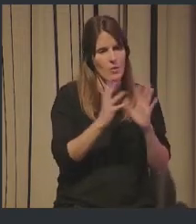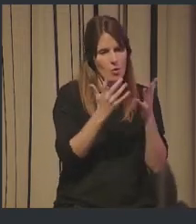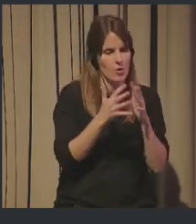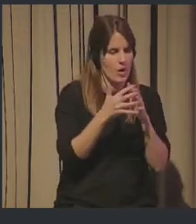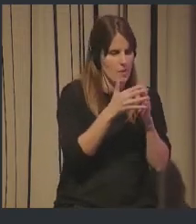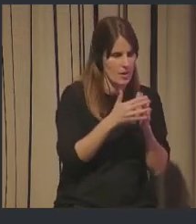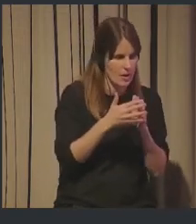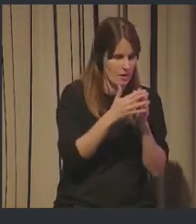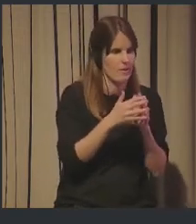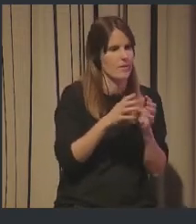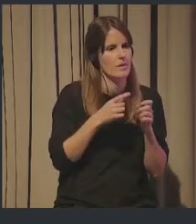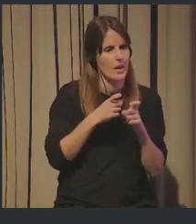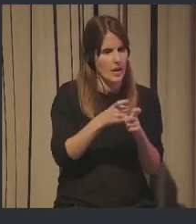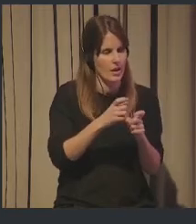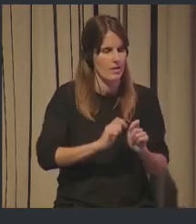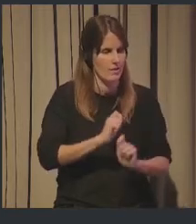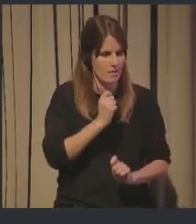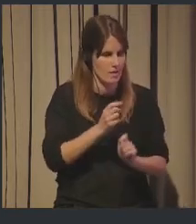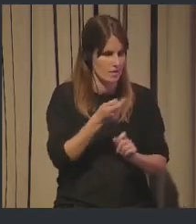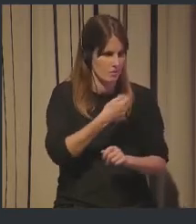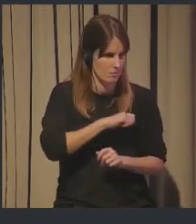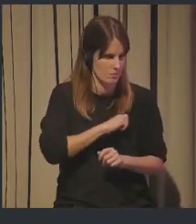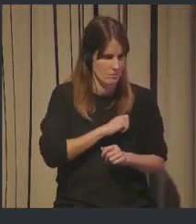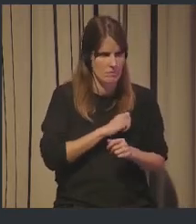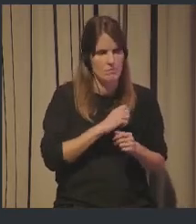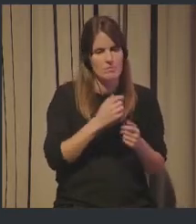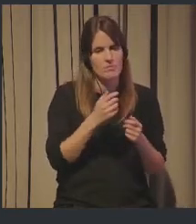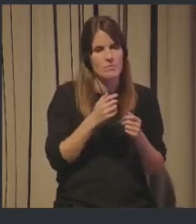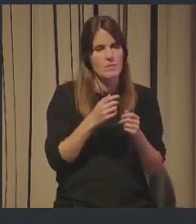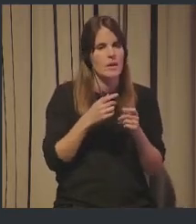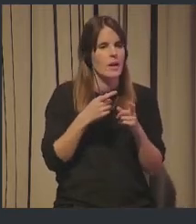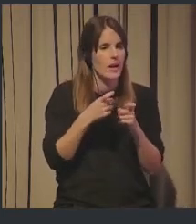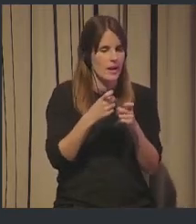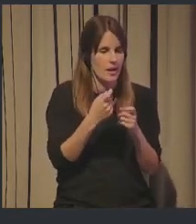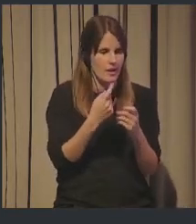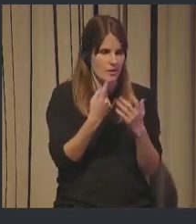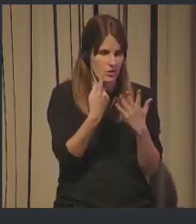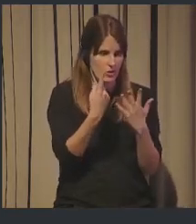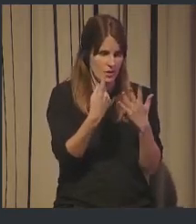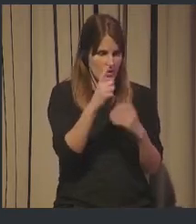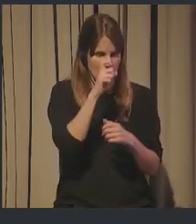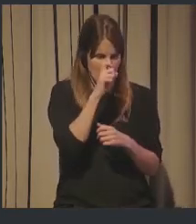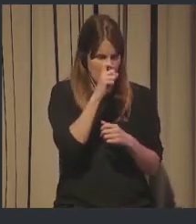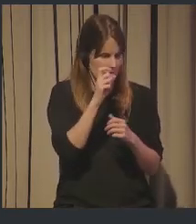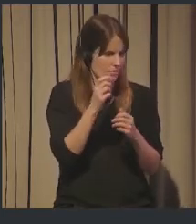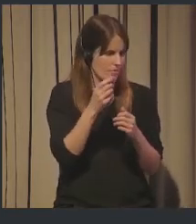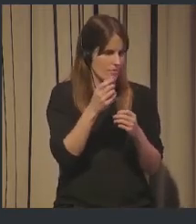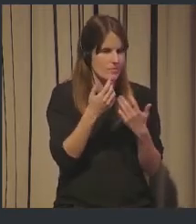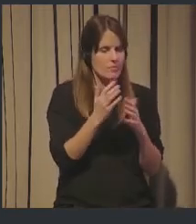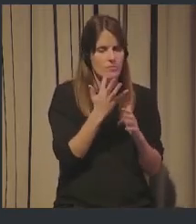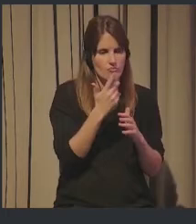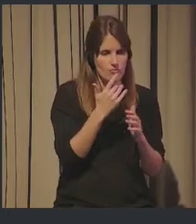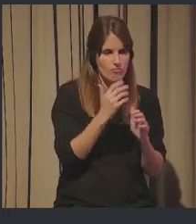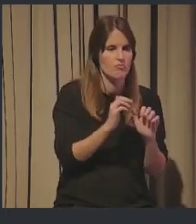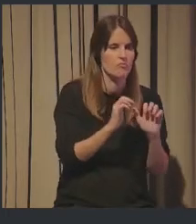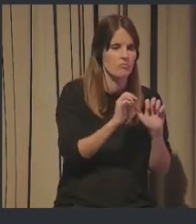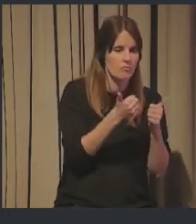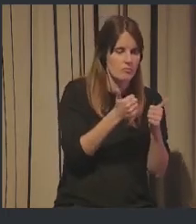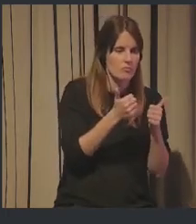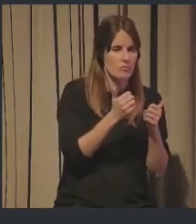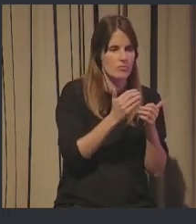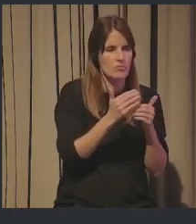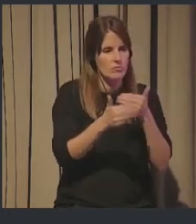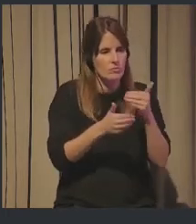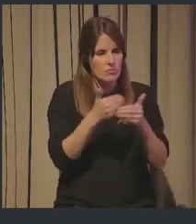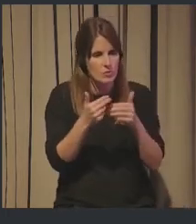no sé, la Guerra Civil en España, la Guerra de los 6 años o lo que sea. Bueno, y conocemos el principio, la mitad y el final.